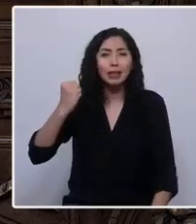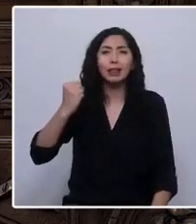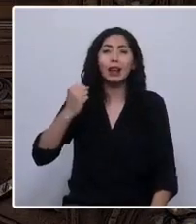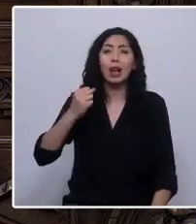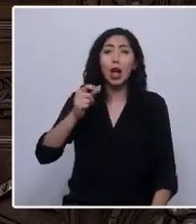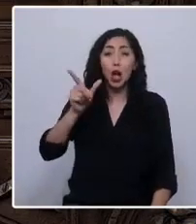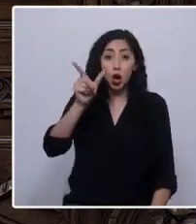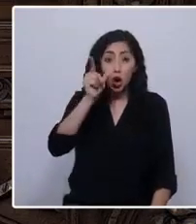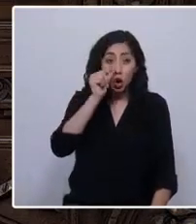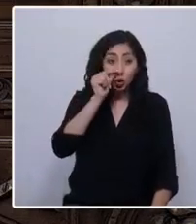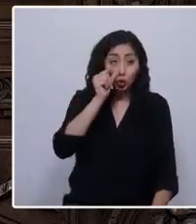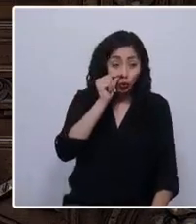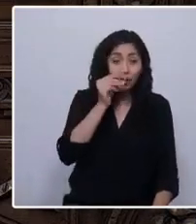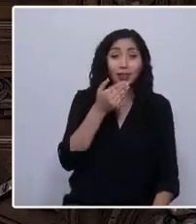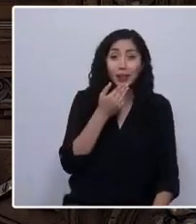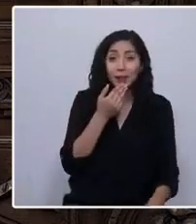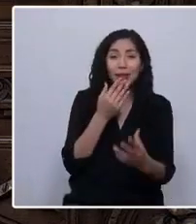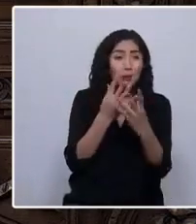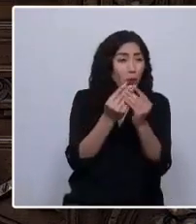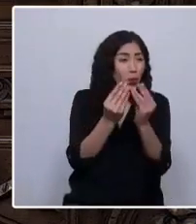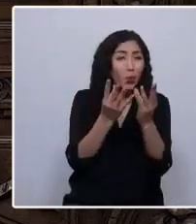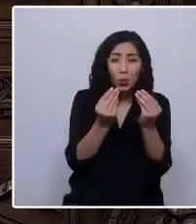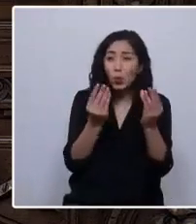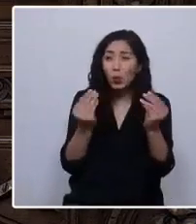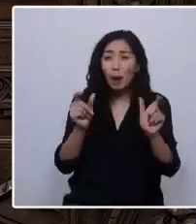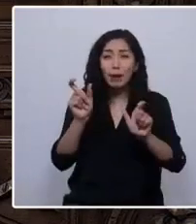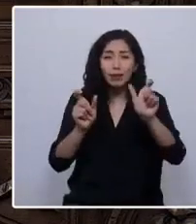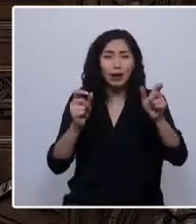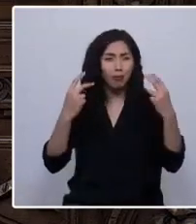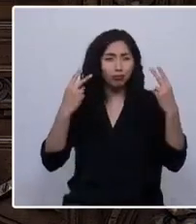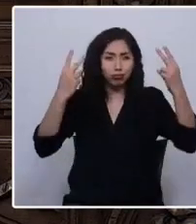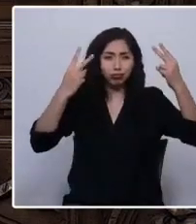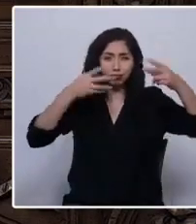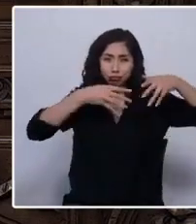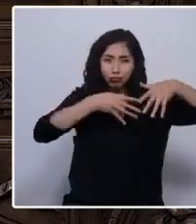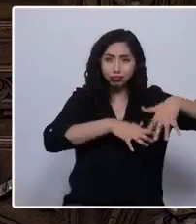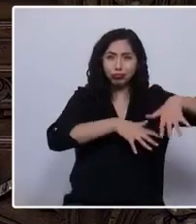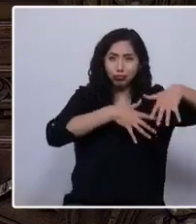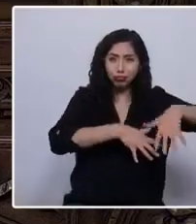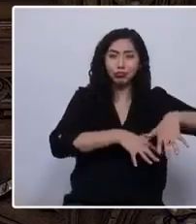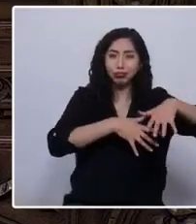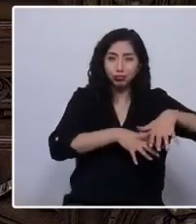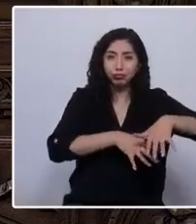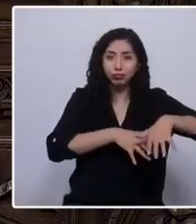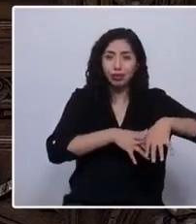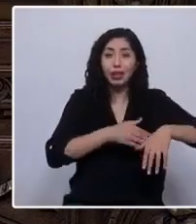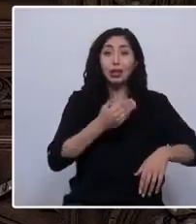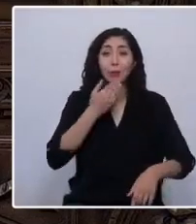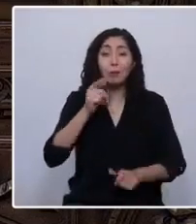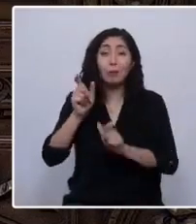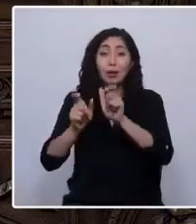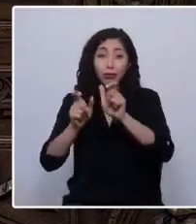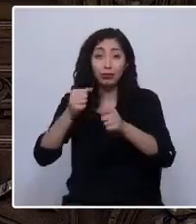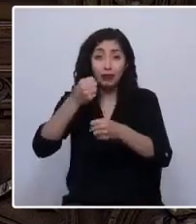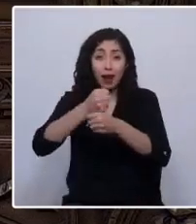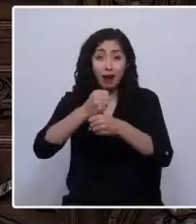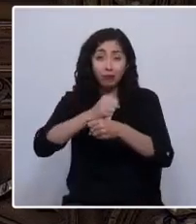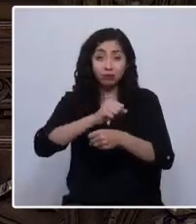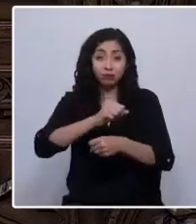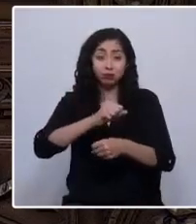octubre de millones y millones exclamando en las calles. Portuarios, trabajadores de la